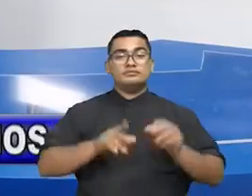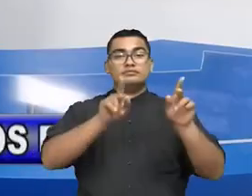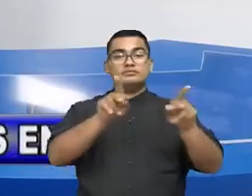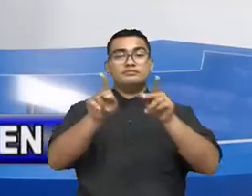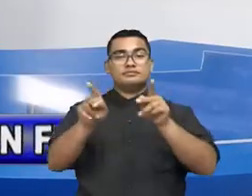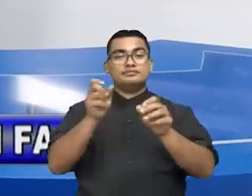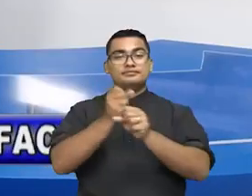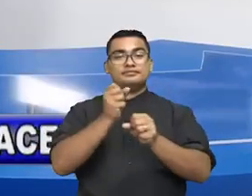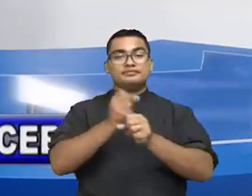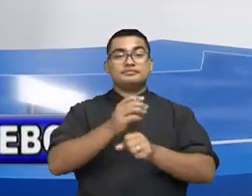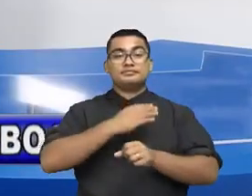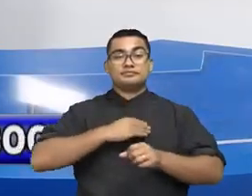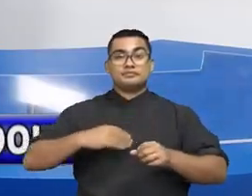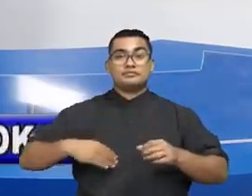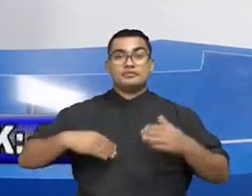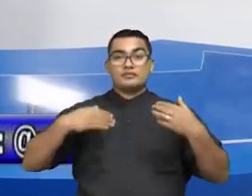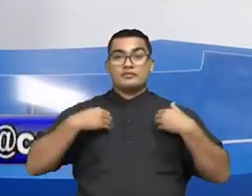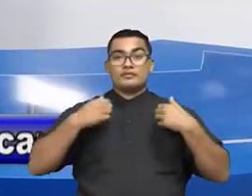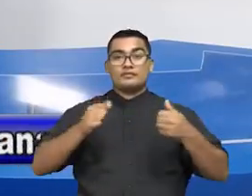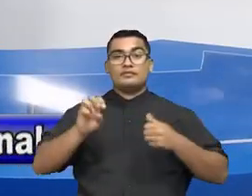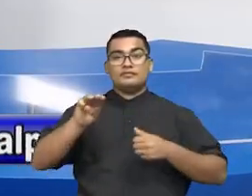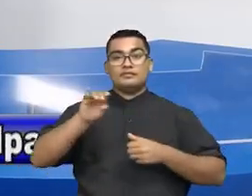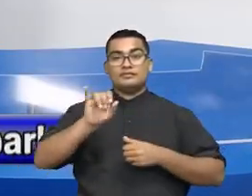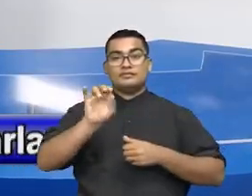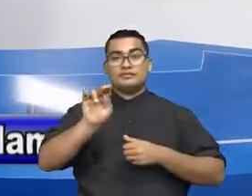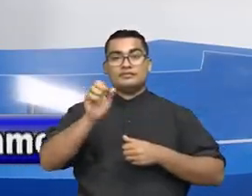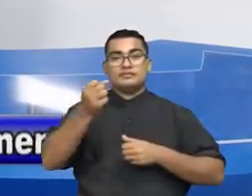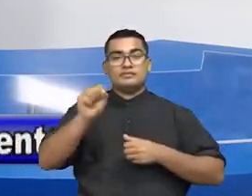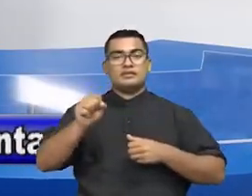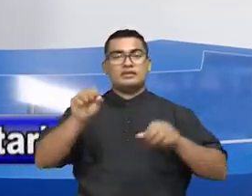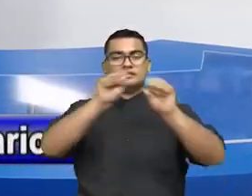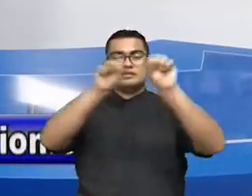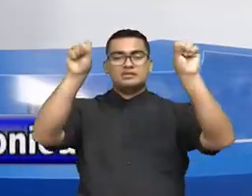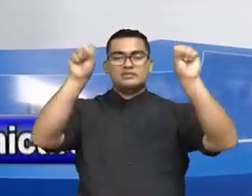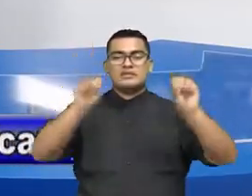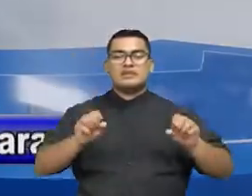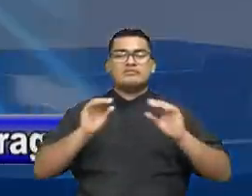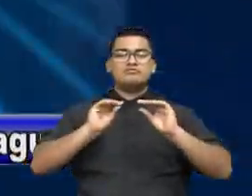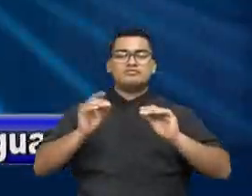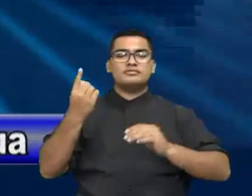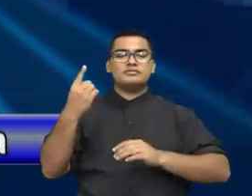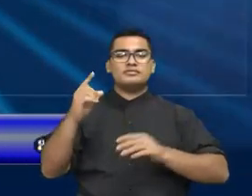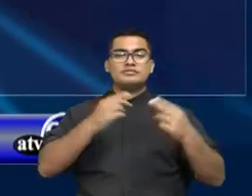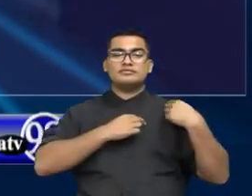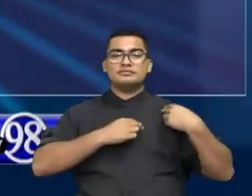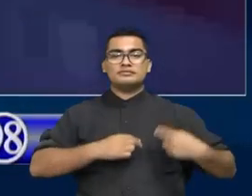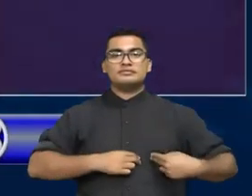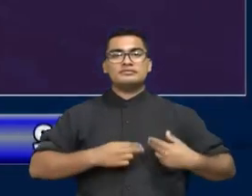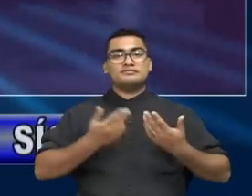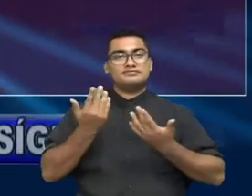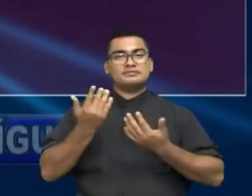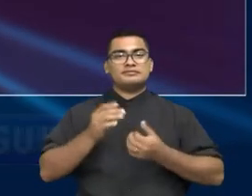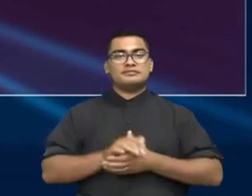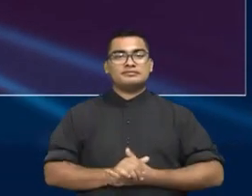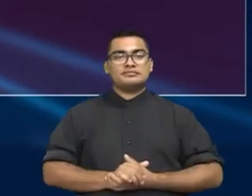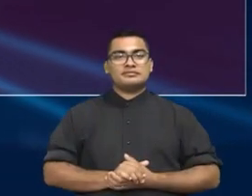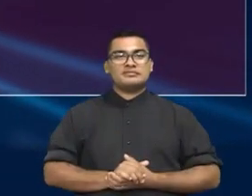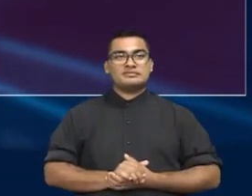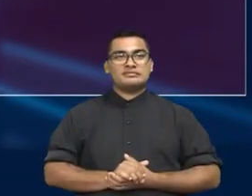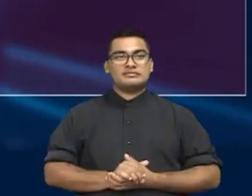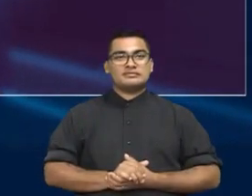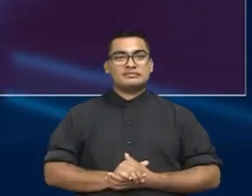Trabajadores del Ministerio de Salud son capacitados en derechos humanos. Les ampliamos esta información al regresar.